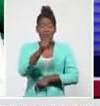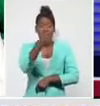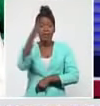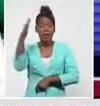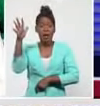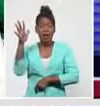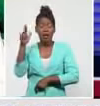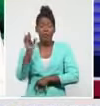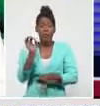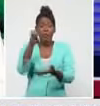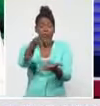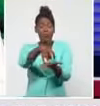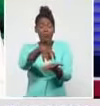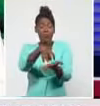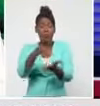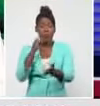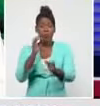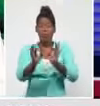concentradas en un lugar